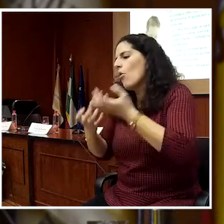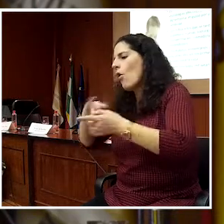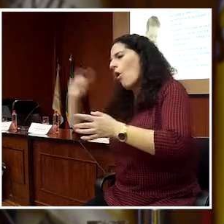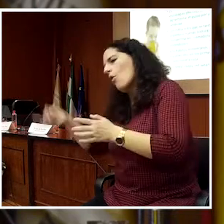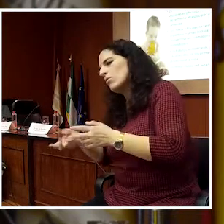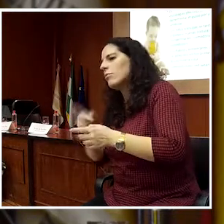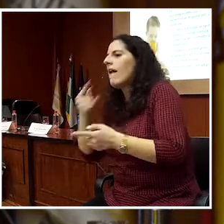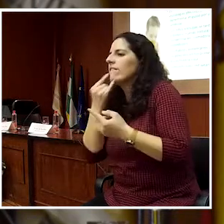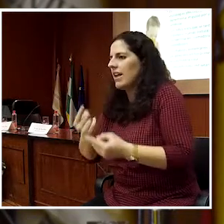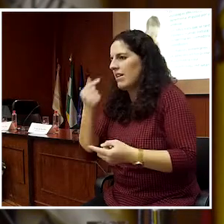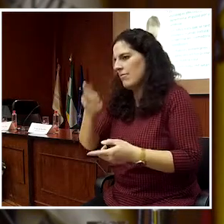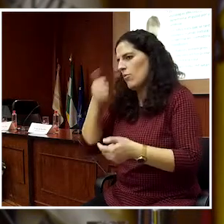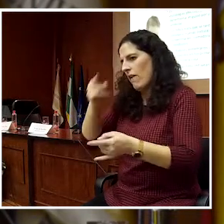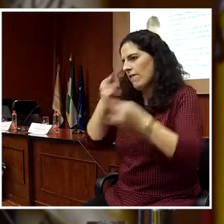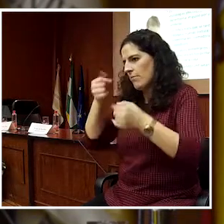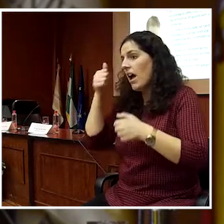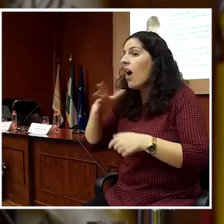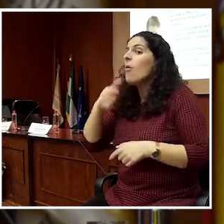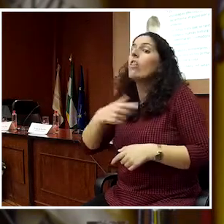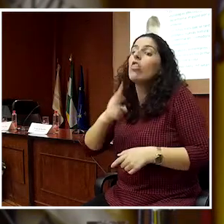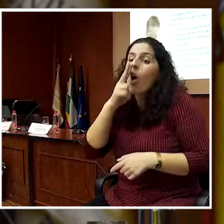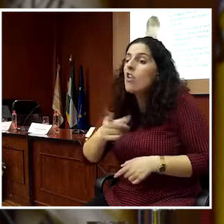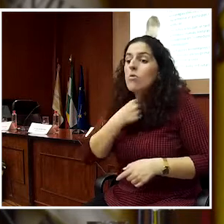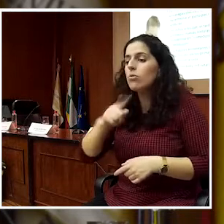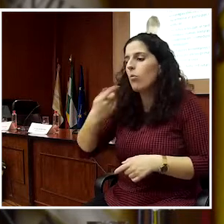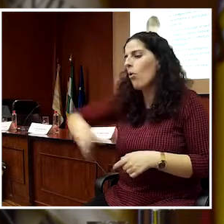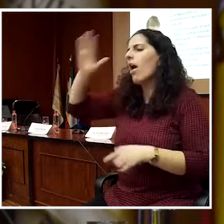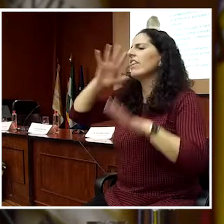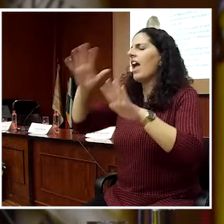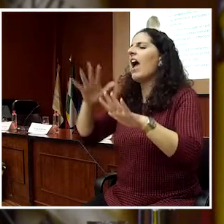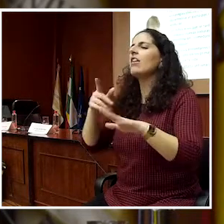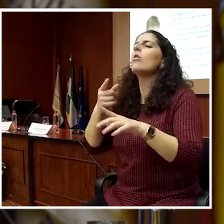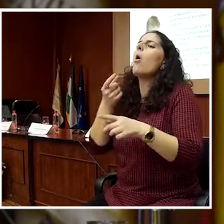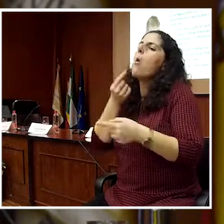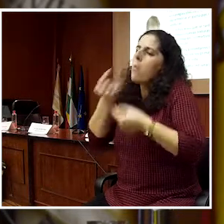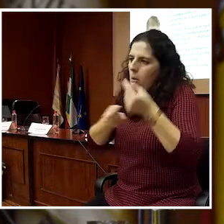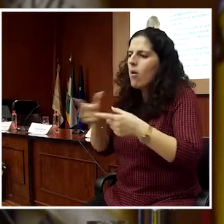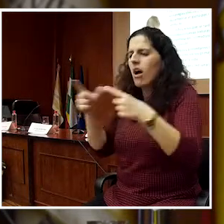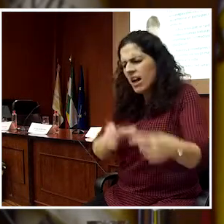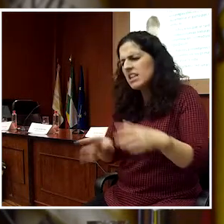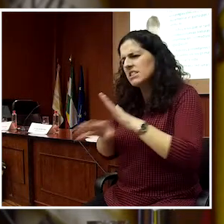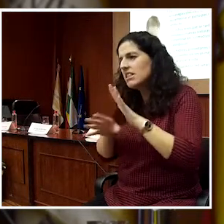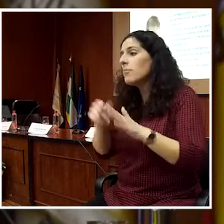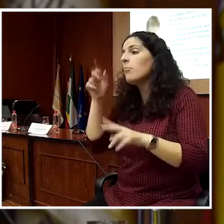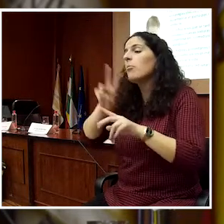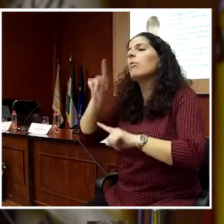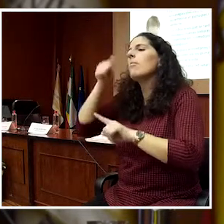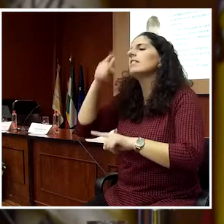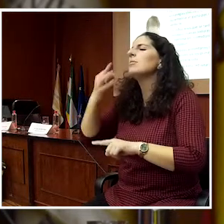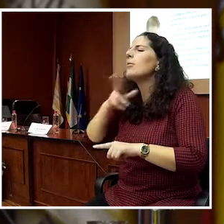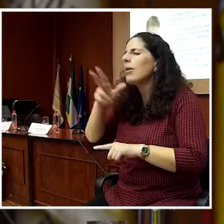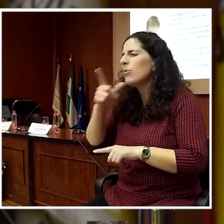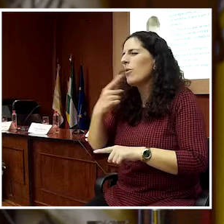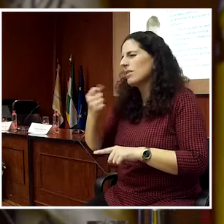años, pero sí con 10, acaben comiendo, como digo, de manera variada, especialmente las verduras, que es lo que más cuesta. También